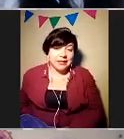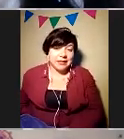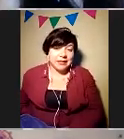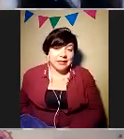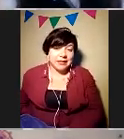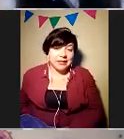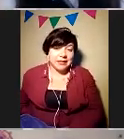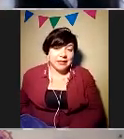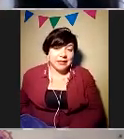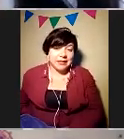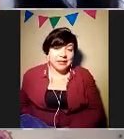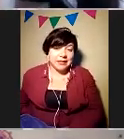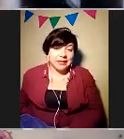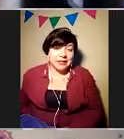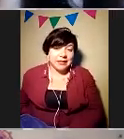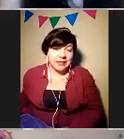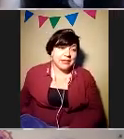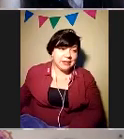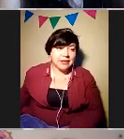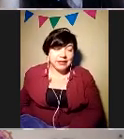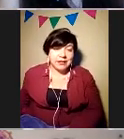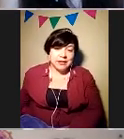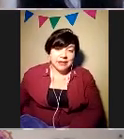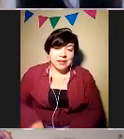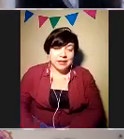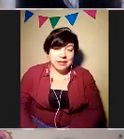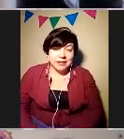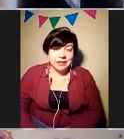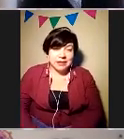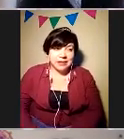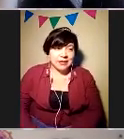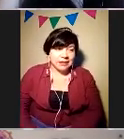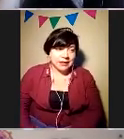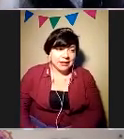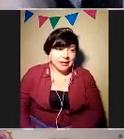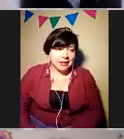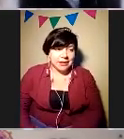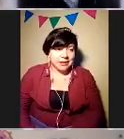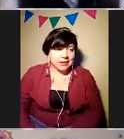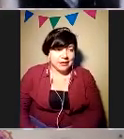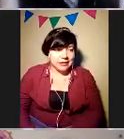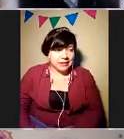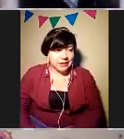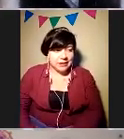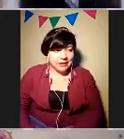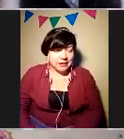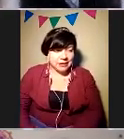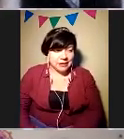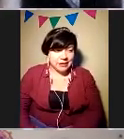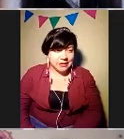claro, o que sea cara y bonita y que no puedas andar con ella más de 5 cuadras, porque al final también es ropa solo para